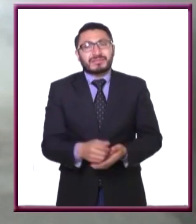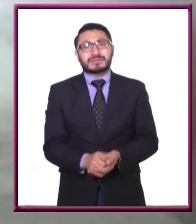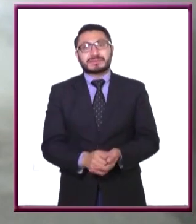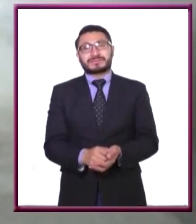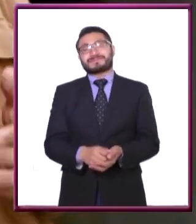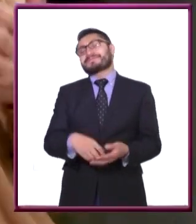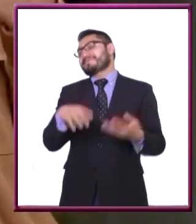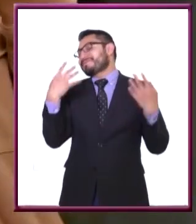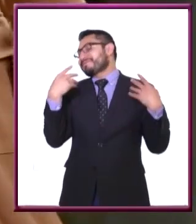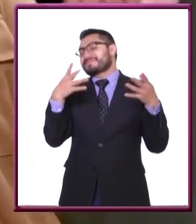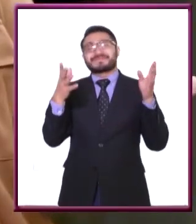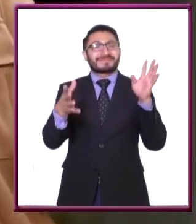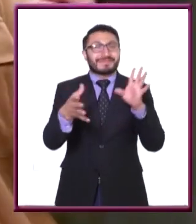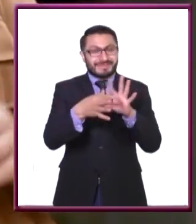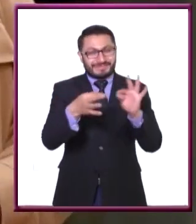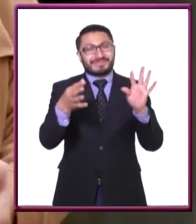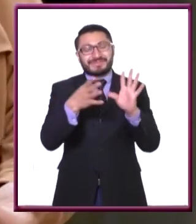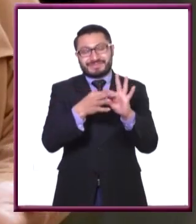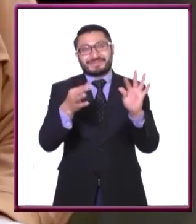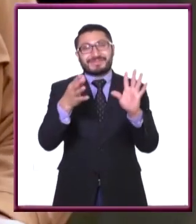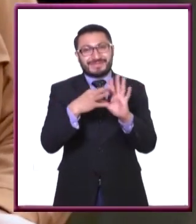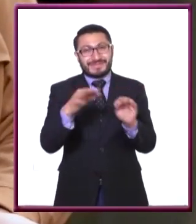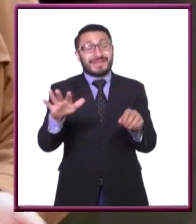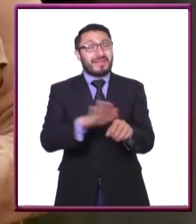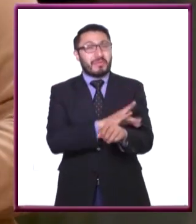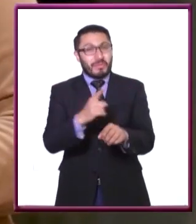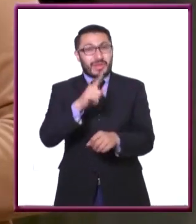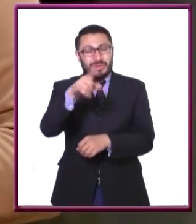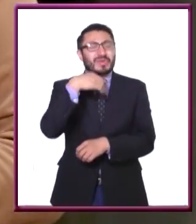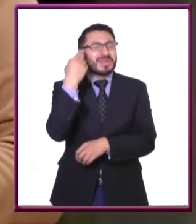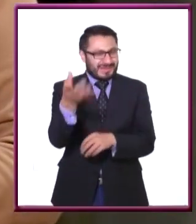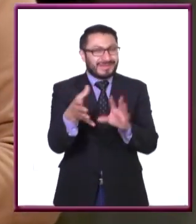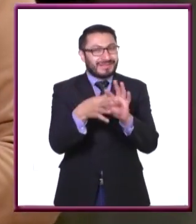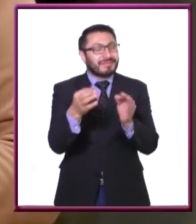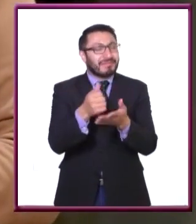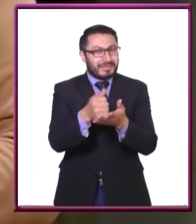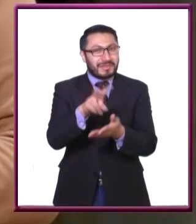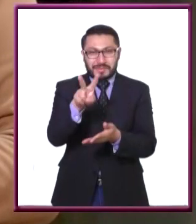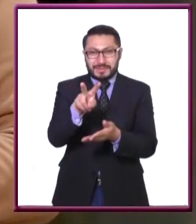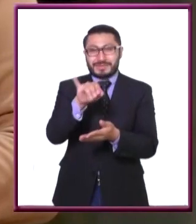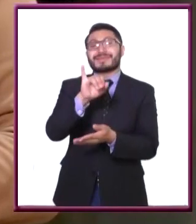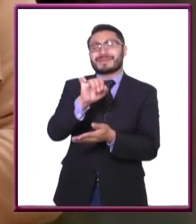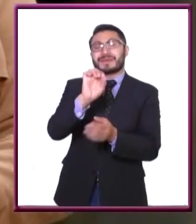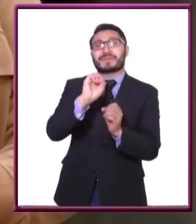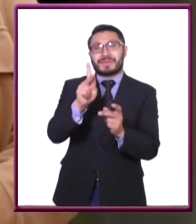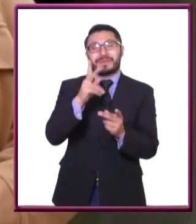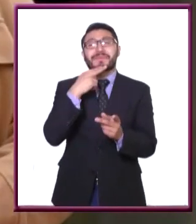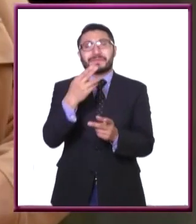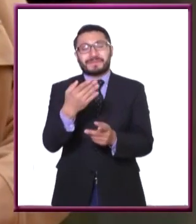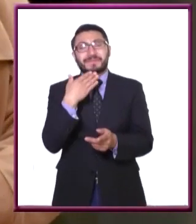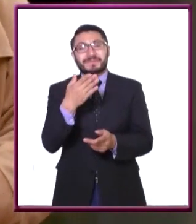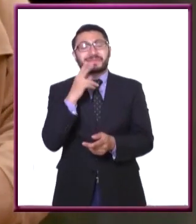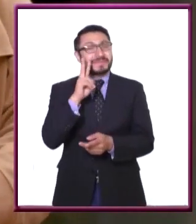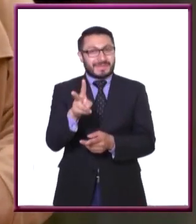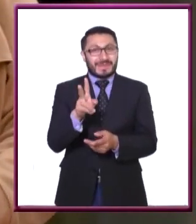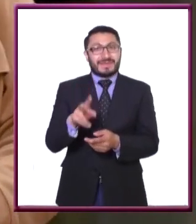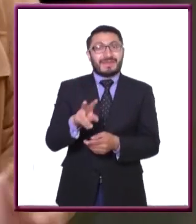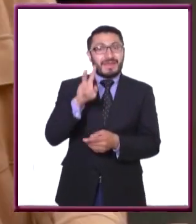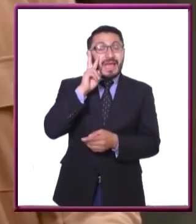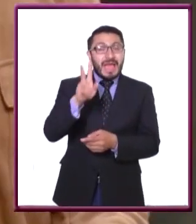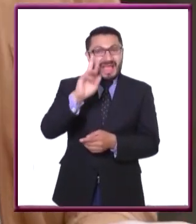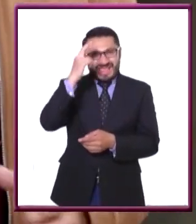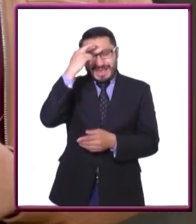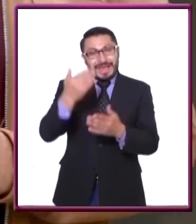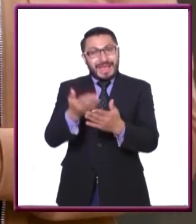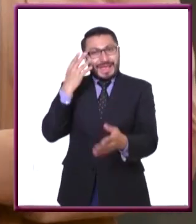Fermi. Faltaba más, amiga, yo te explico, porque si quieres que te explique, ¿verdad? Sí, venga. Bueno, mira,